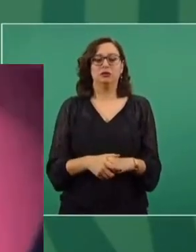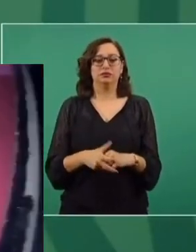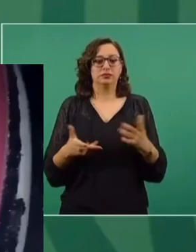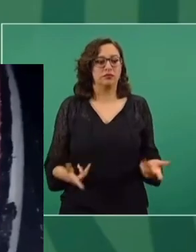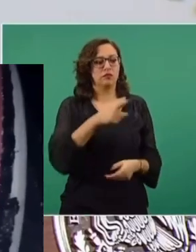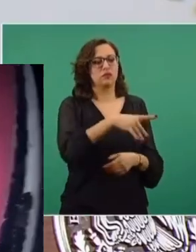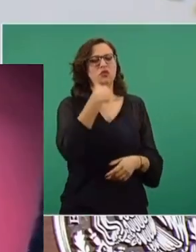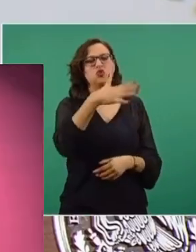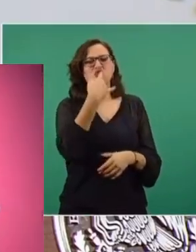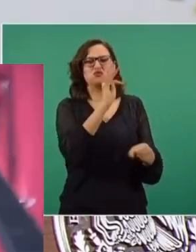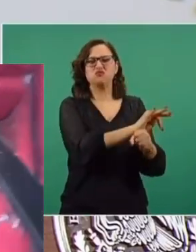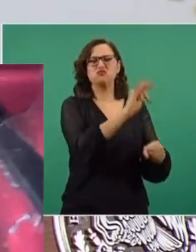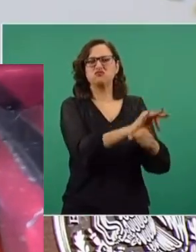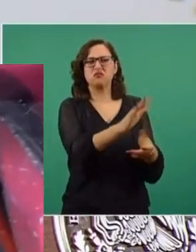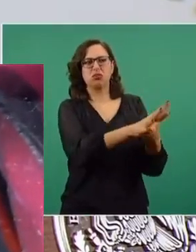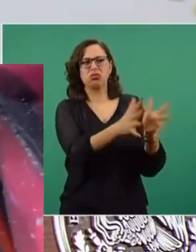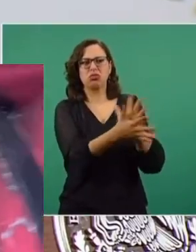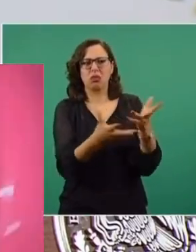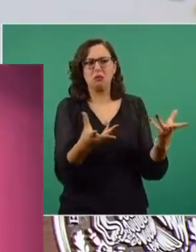grupos corruptos